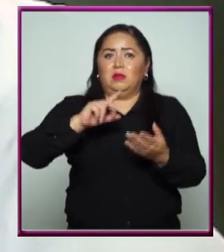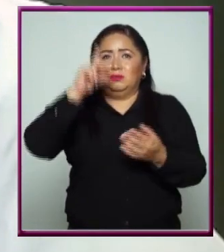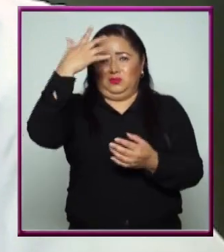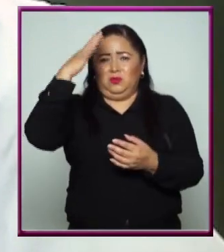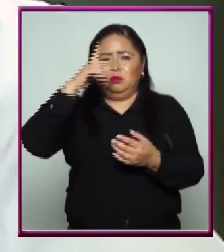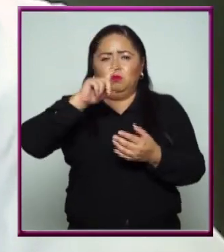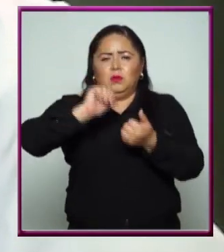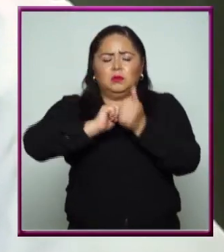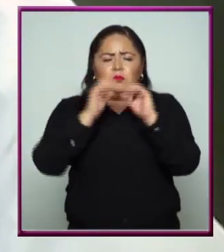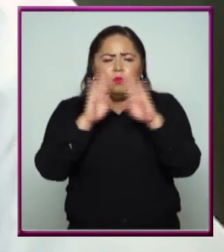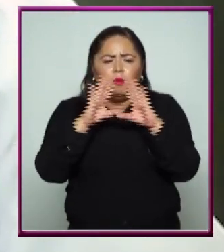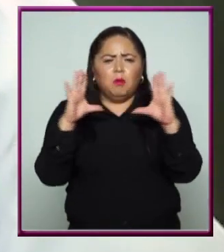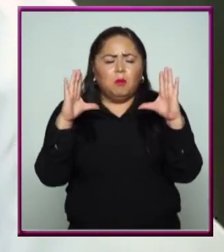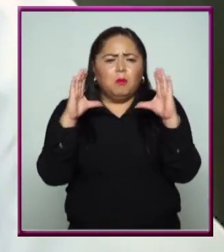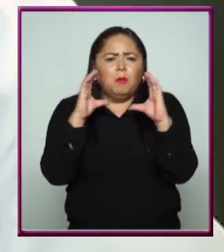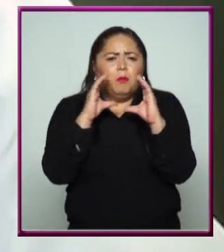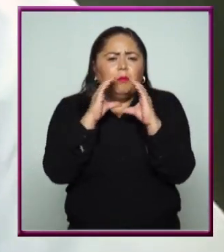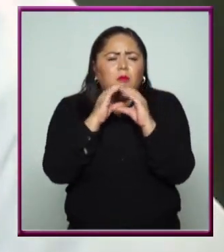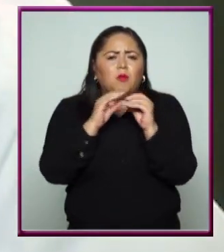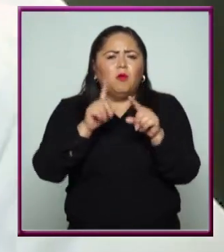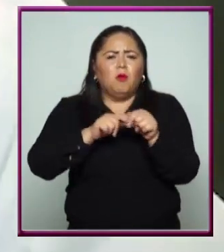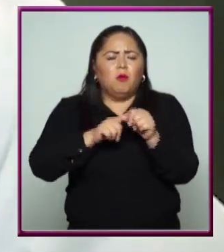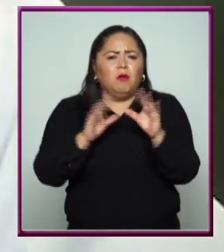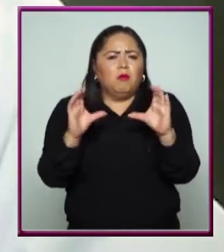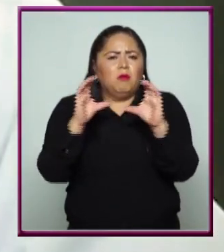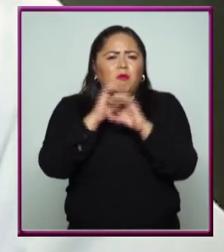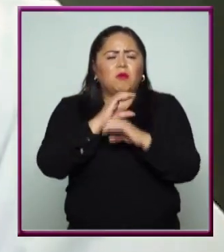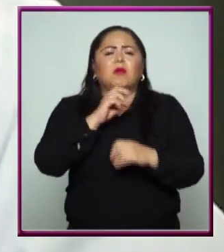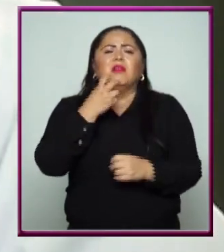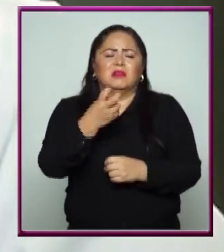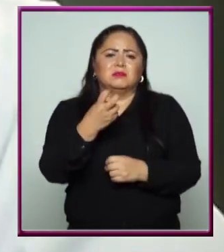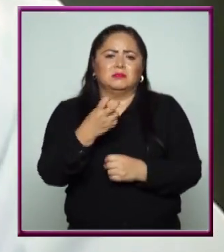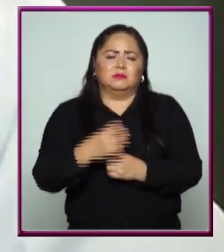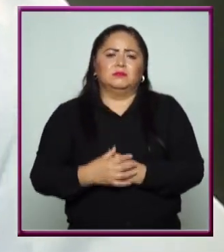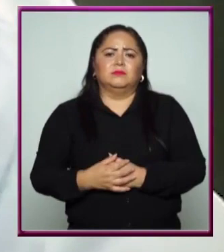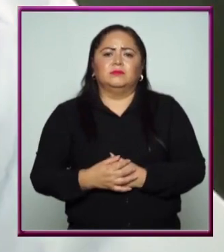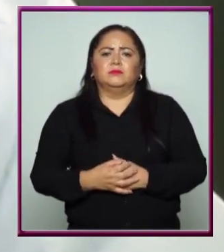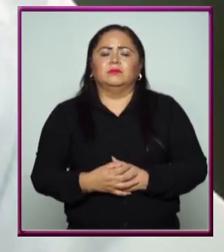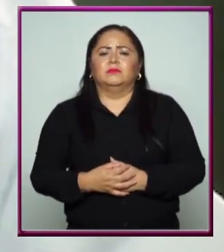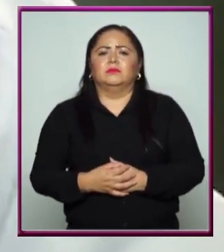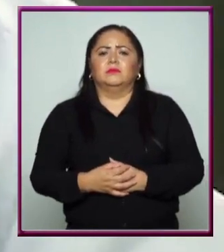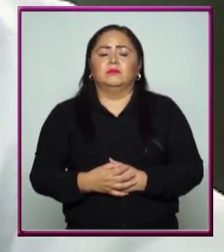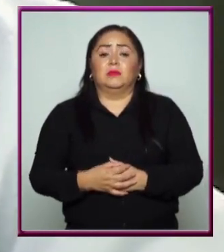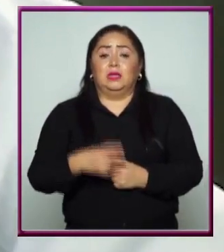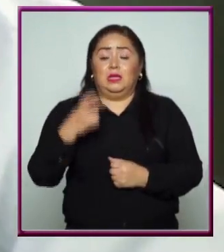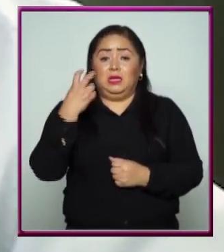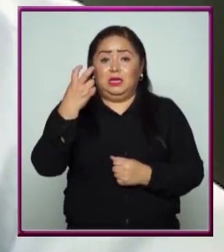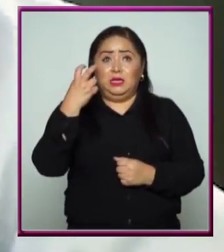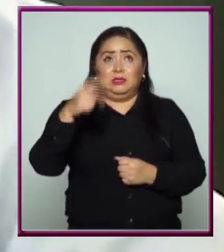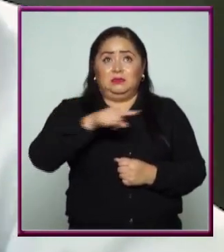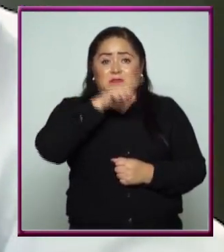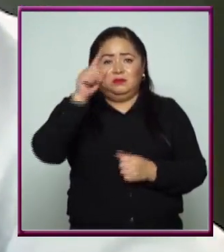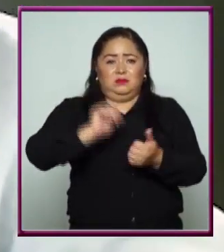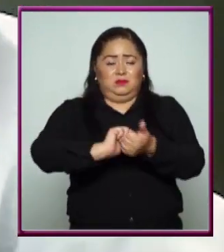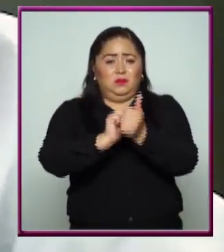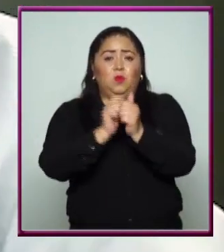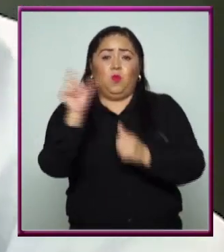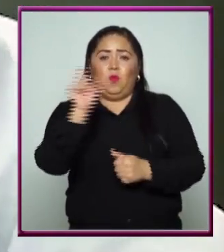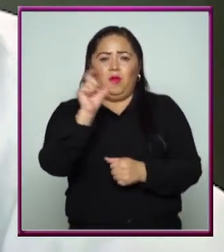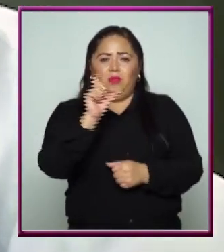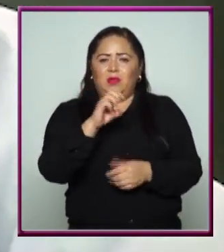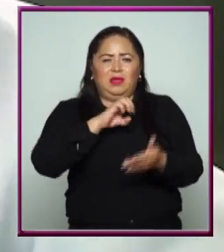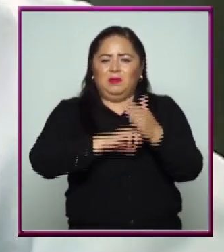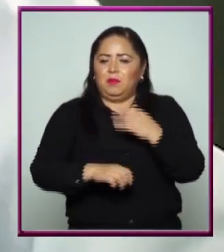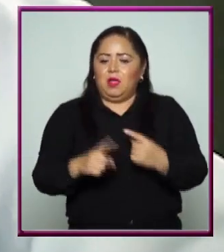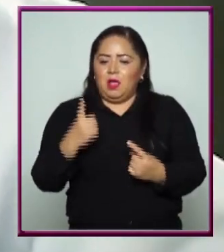volver muy opaca, y entonces la transmisión es por convección. Esa zona convectiva es como cuando